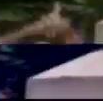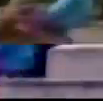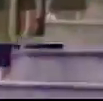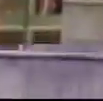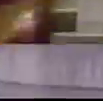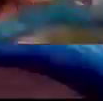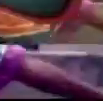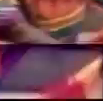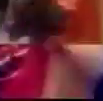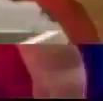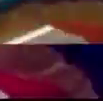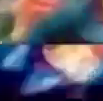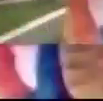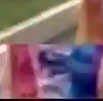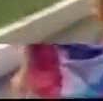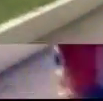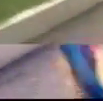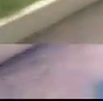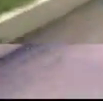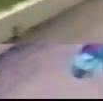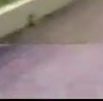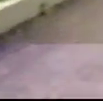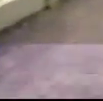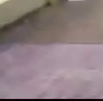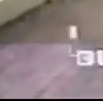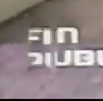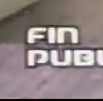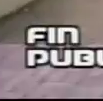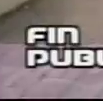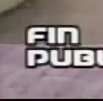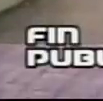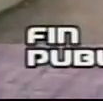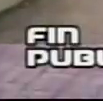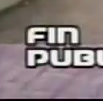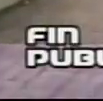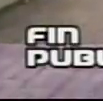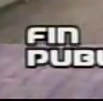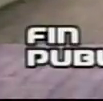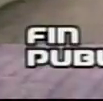Carmen se une a la cálida señal de Telemar.